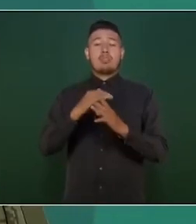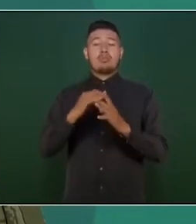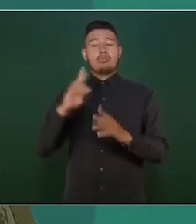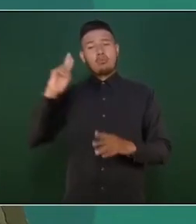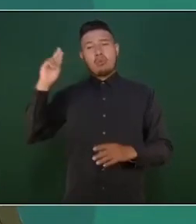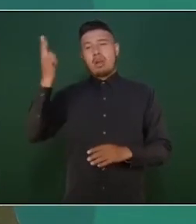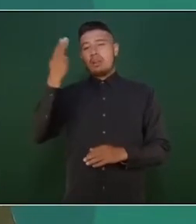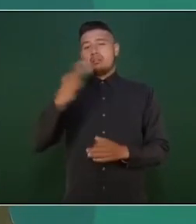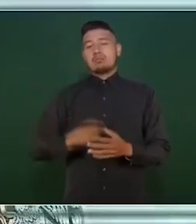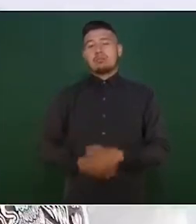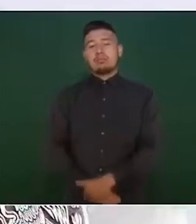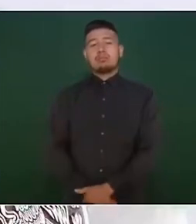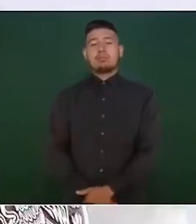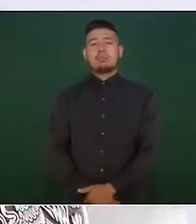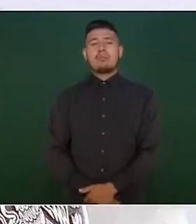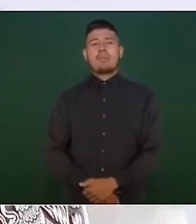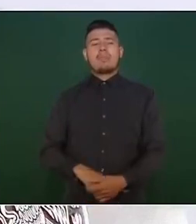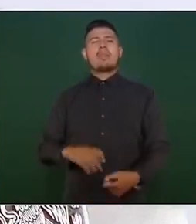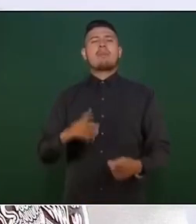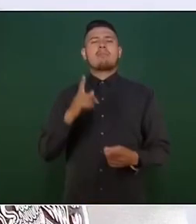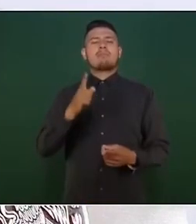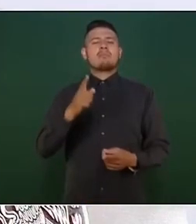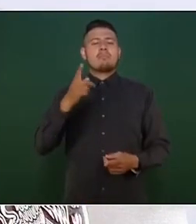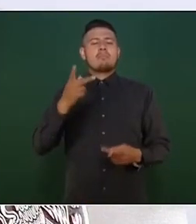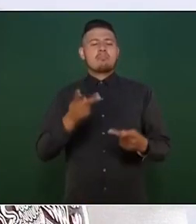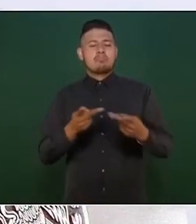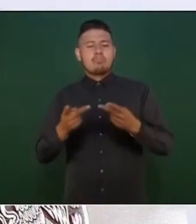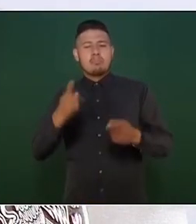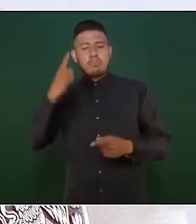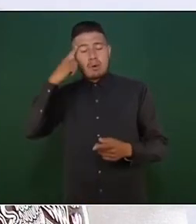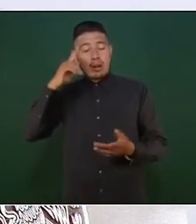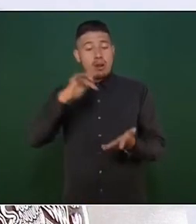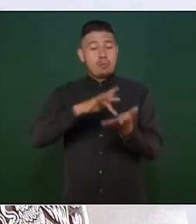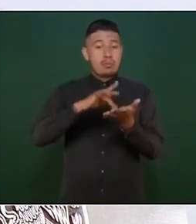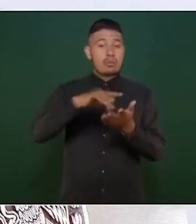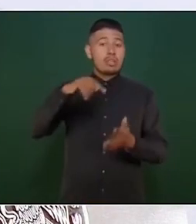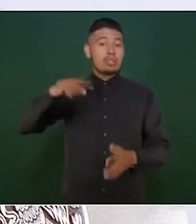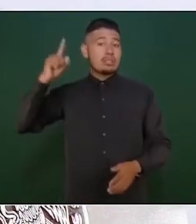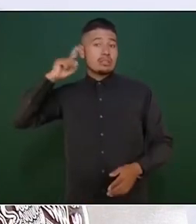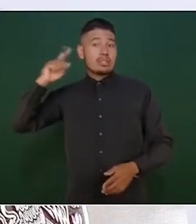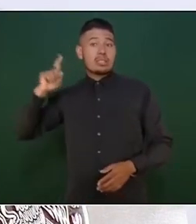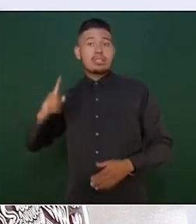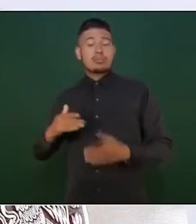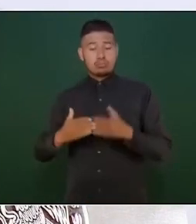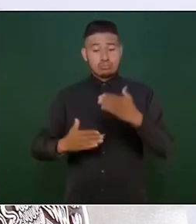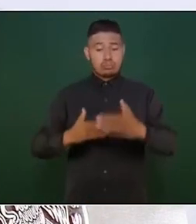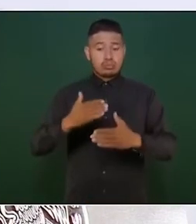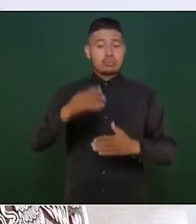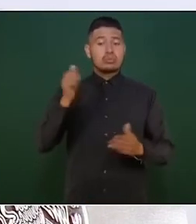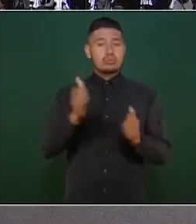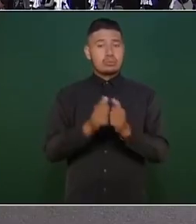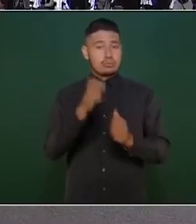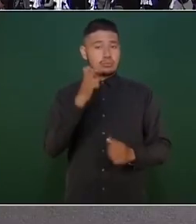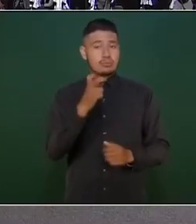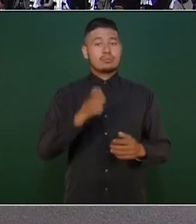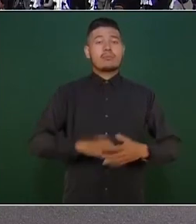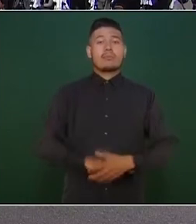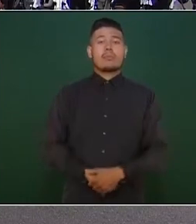superior. Todo esto dentro de este plan de apoyo a Zacatecas, que se continuará con él